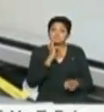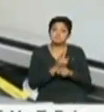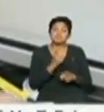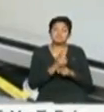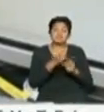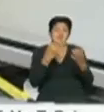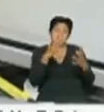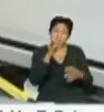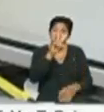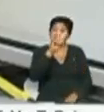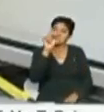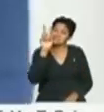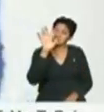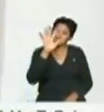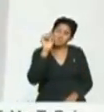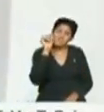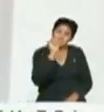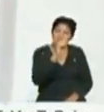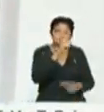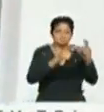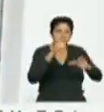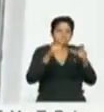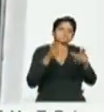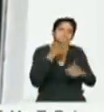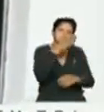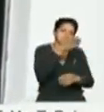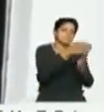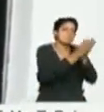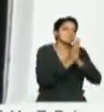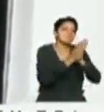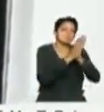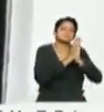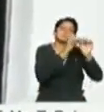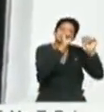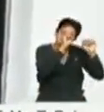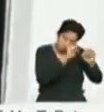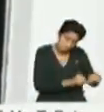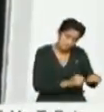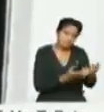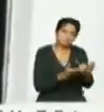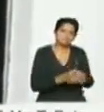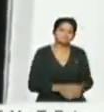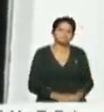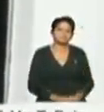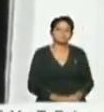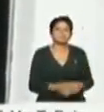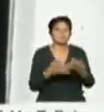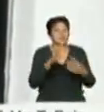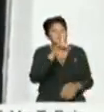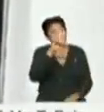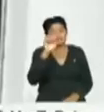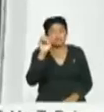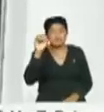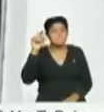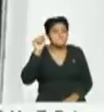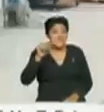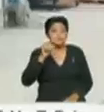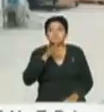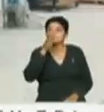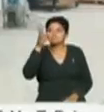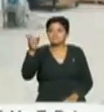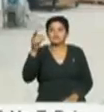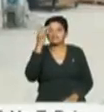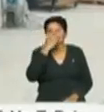25 mil ciudadanos podrán acercarse a pedir su crédito en las nuevas instalaciones de Flavio Alfaro y más de 100 mil ciudadanos de